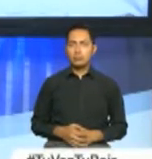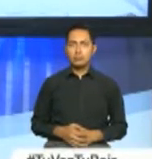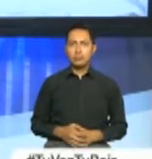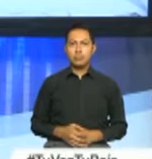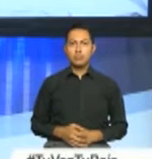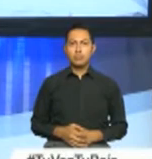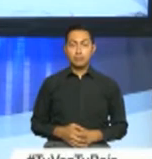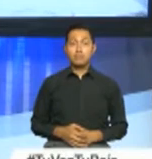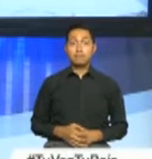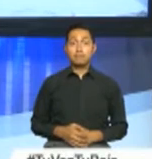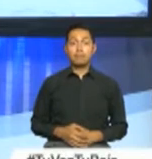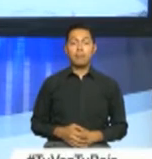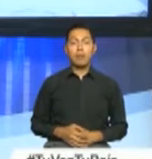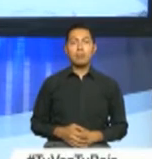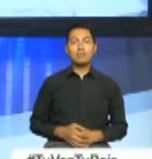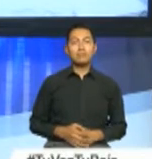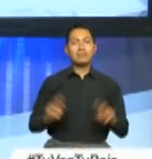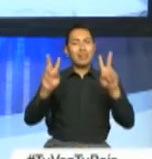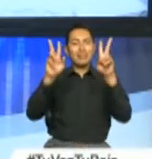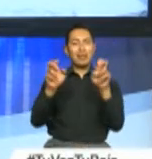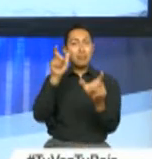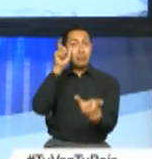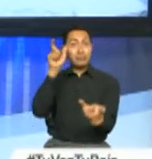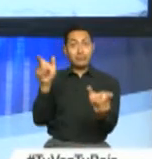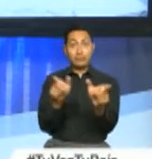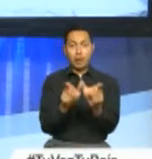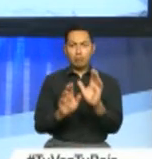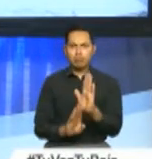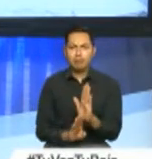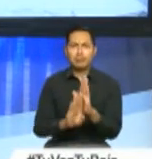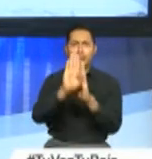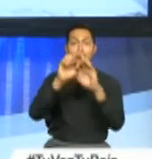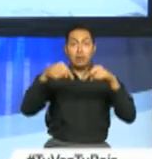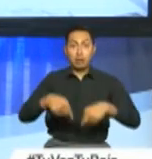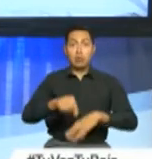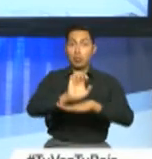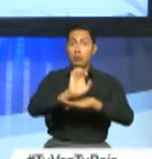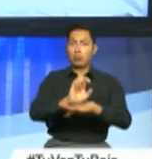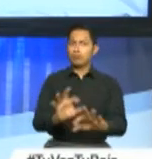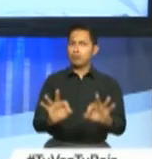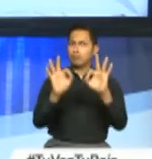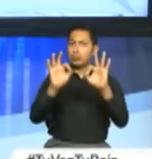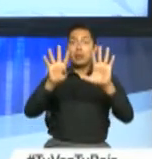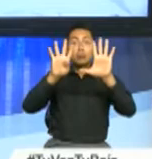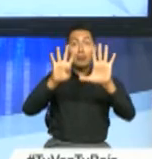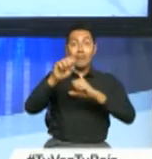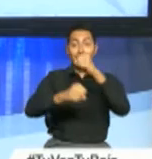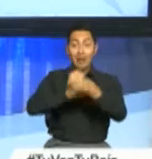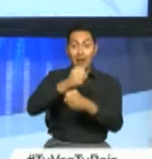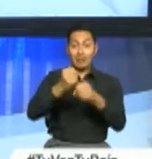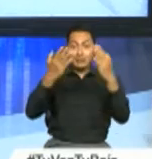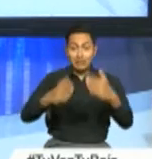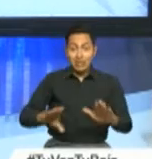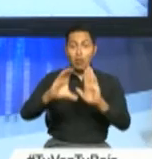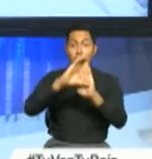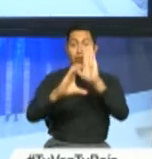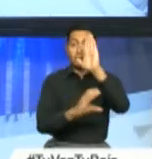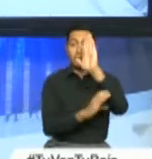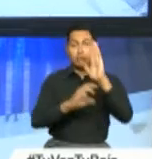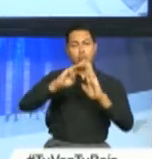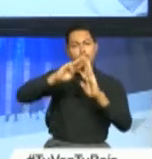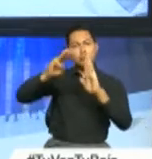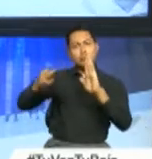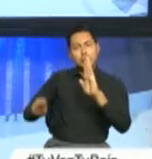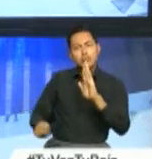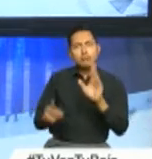Los avances en materia fiscal, que en el Ecuador son más que evidentes, a 9 años de la Constitución de Montecristi, nos preguntamos